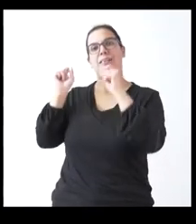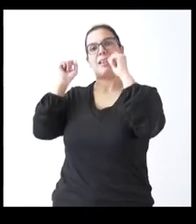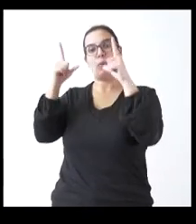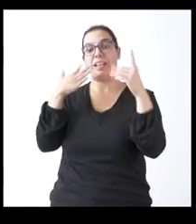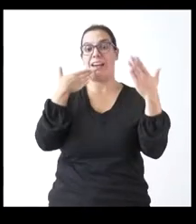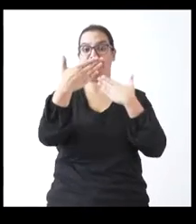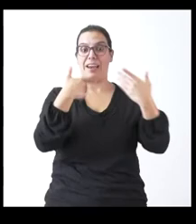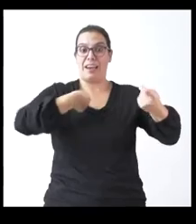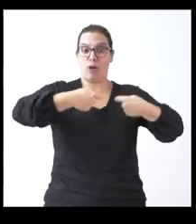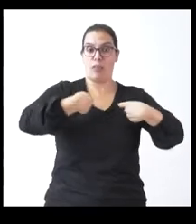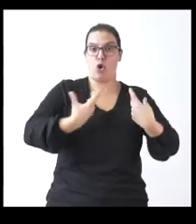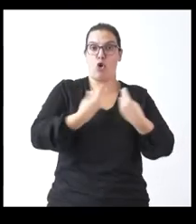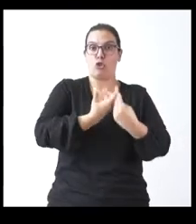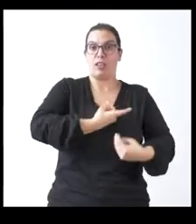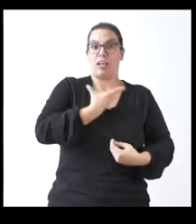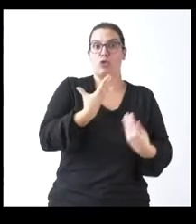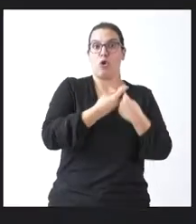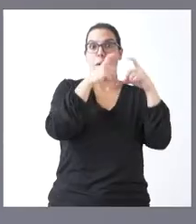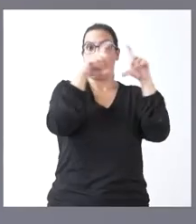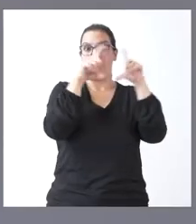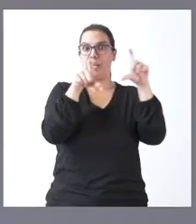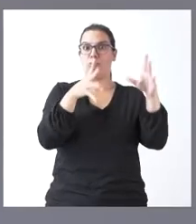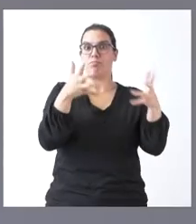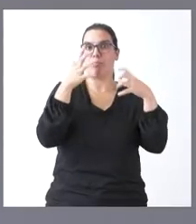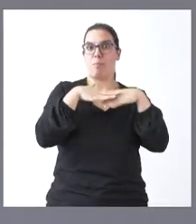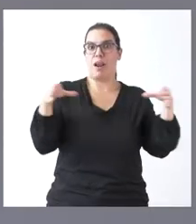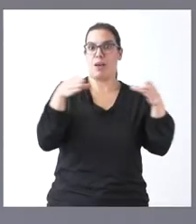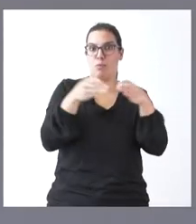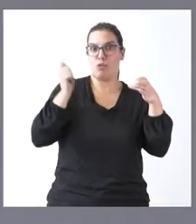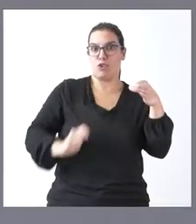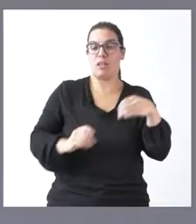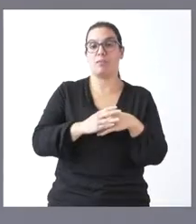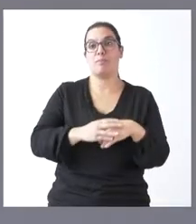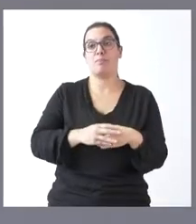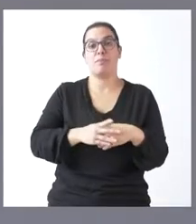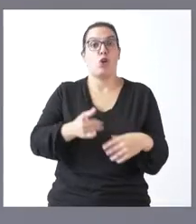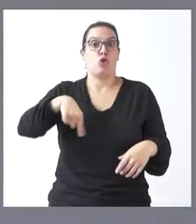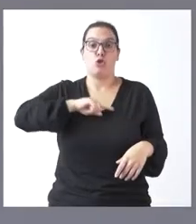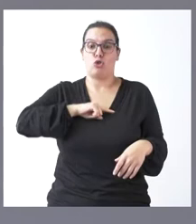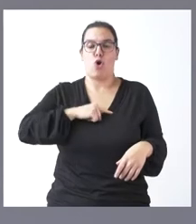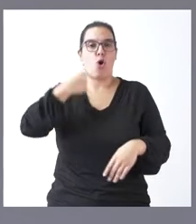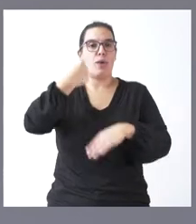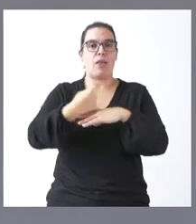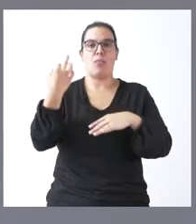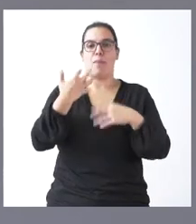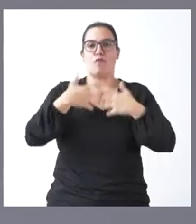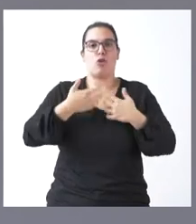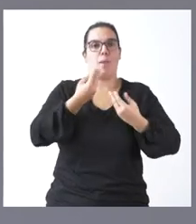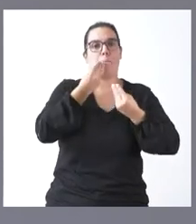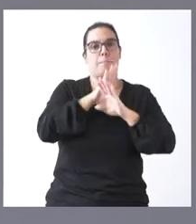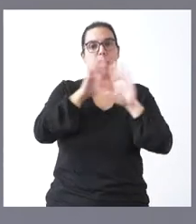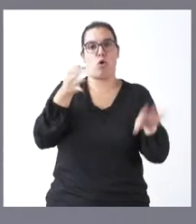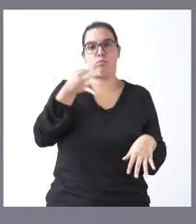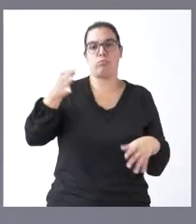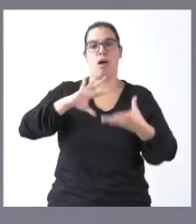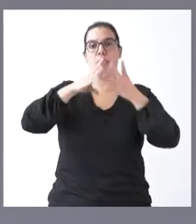beneficiosa para el operativo pues nuestra obligación es que este operativo funcione lo mejor posible se adapte a los